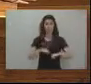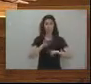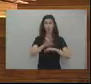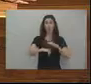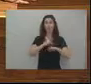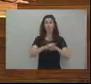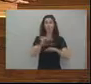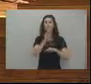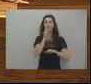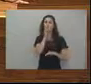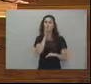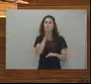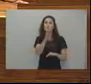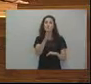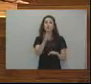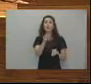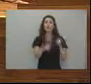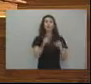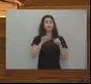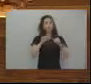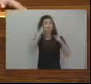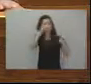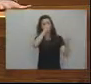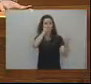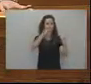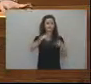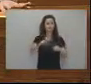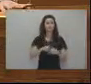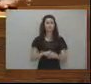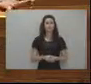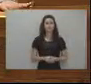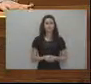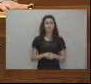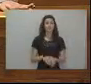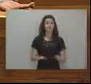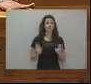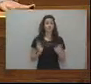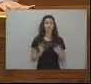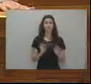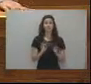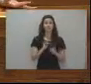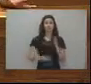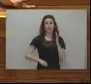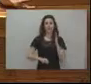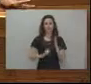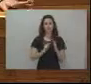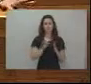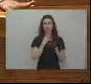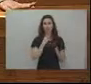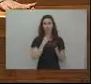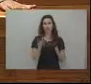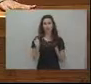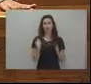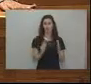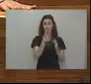promesas electorales, cada palo que aguante su vela. Las palabras más duras yo creo que durante estos 2 días no han salido de la boca